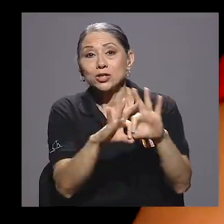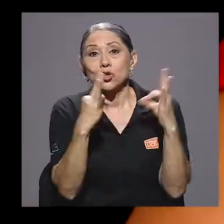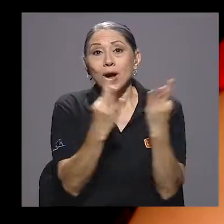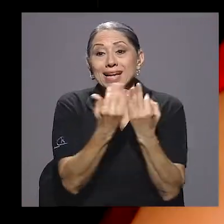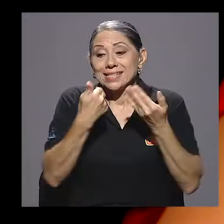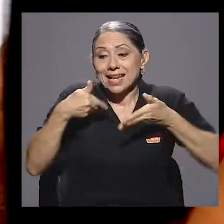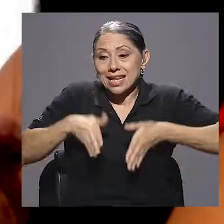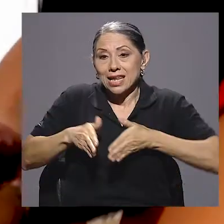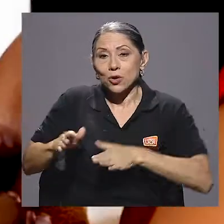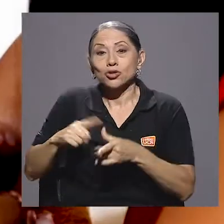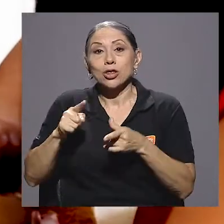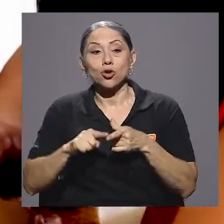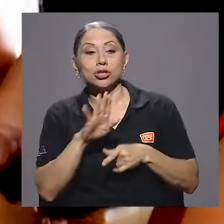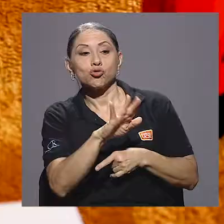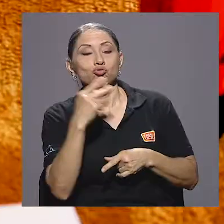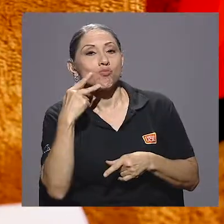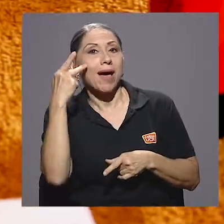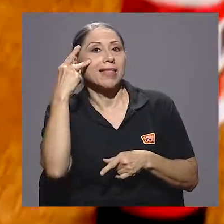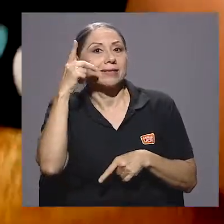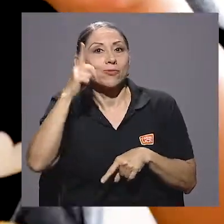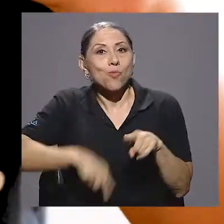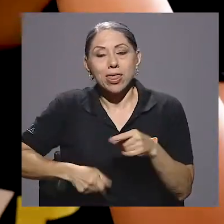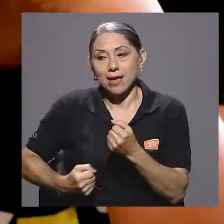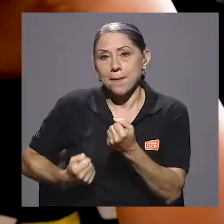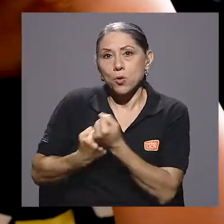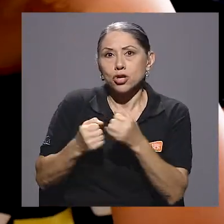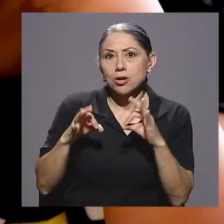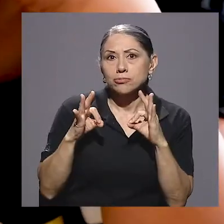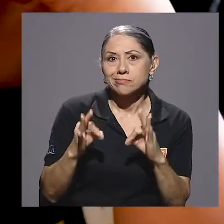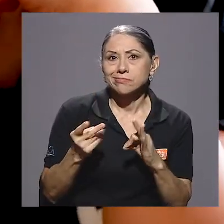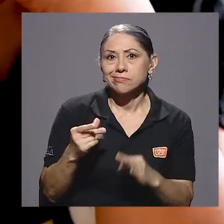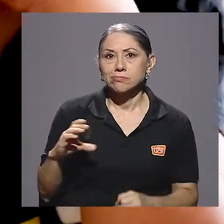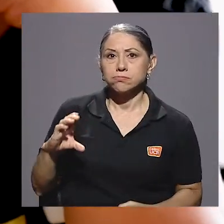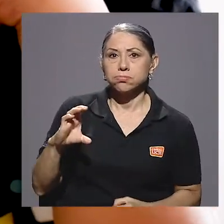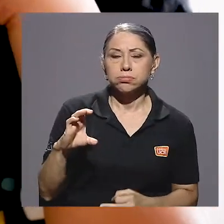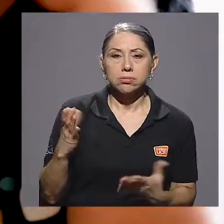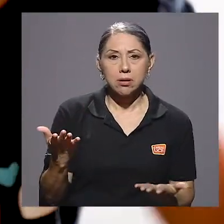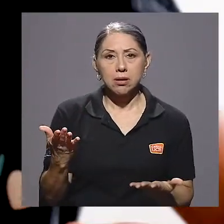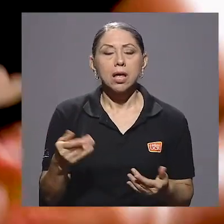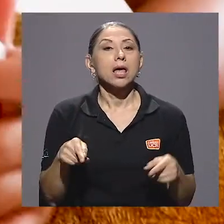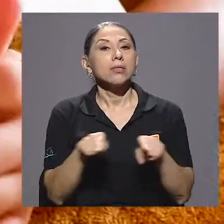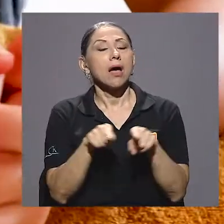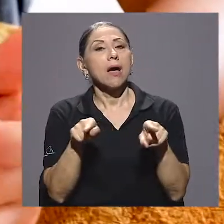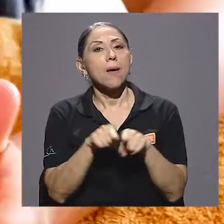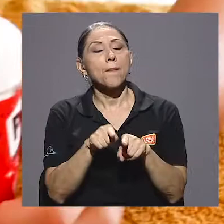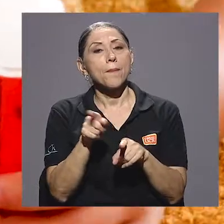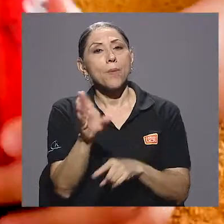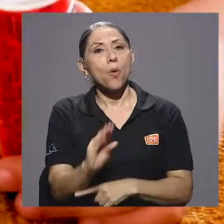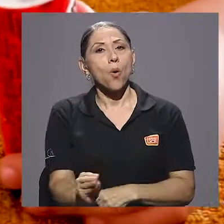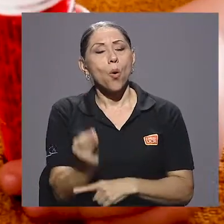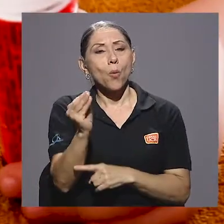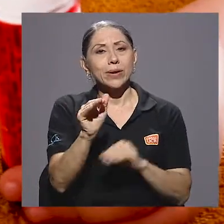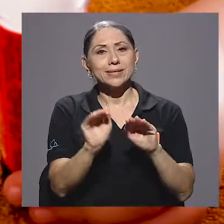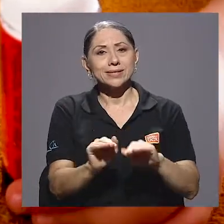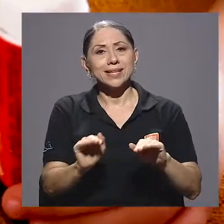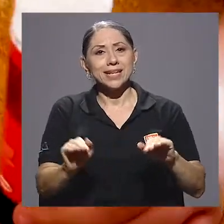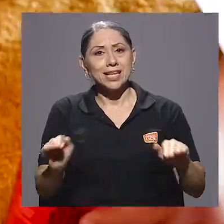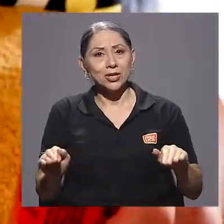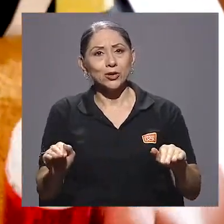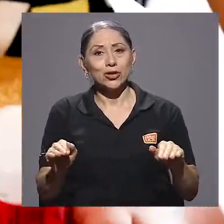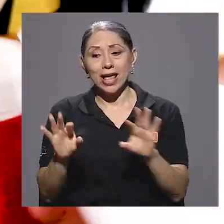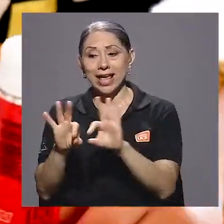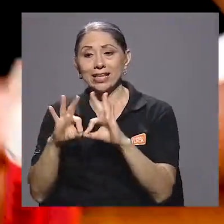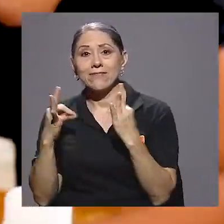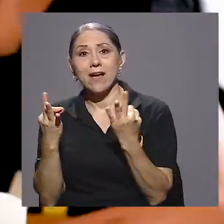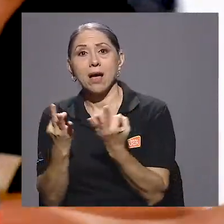padres pues no están en la posibilidad de apoyarlos como se puede esperar. Y hay jóvenes y niños que están pues